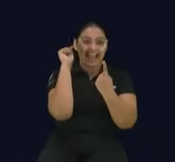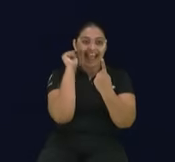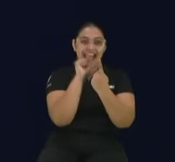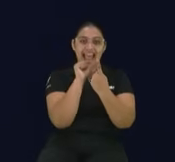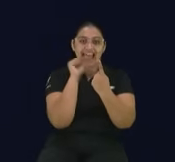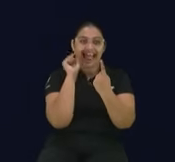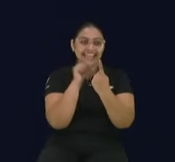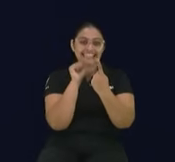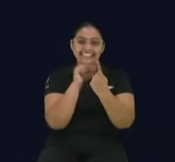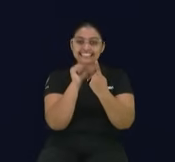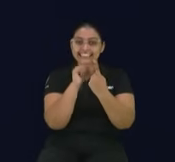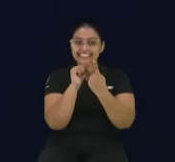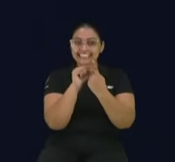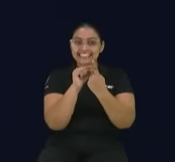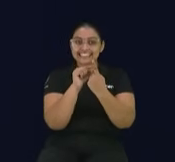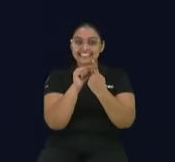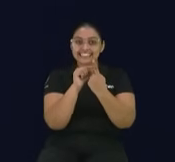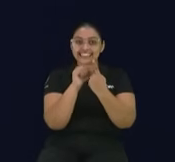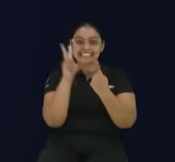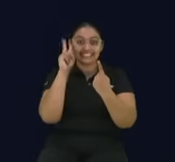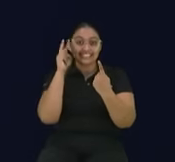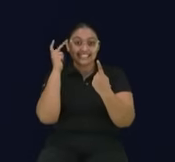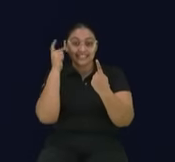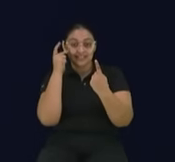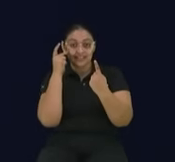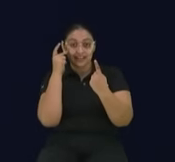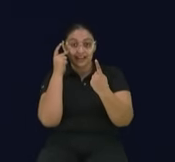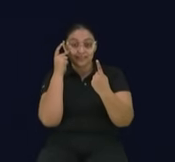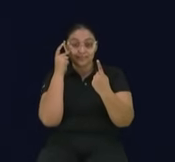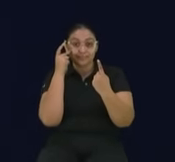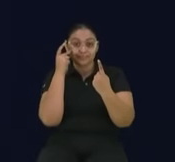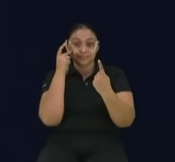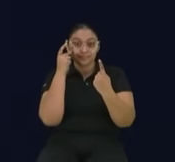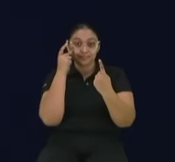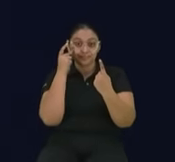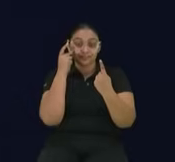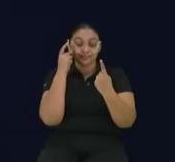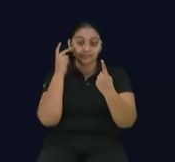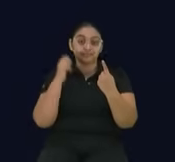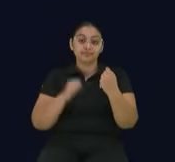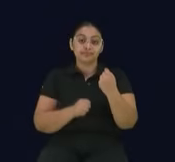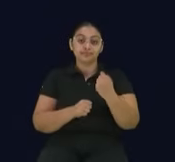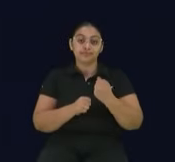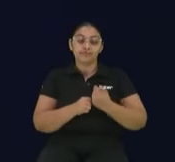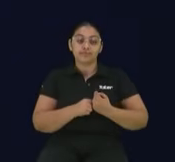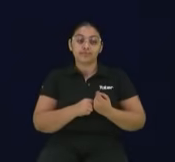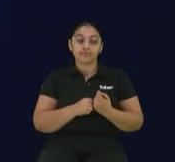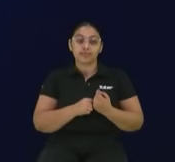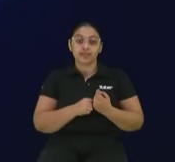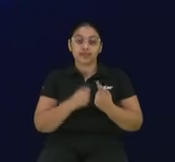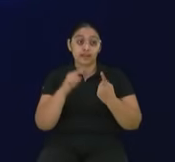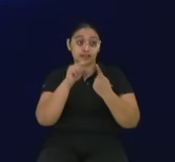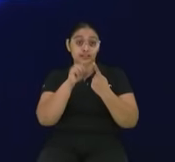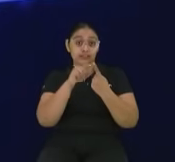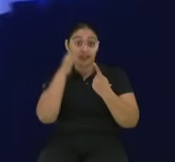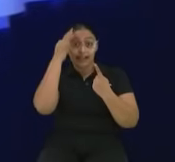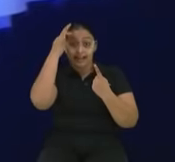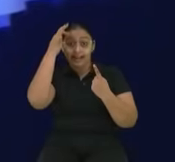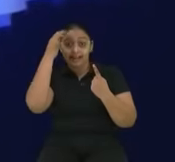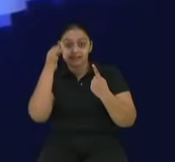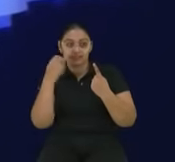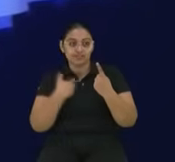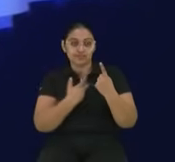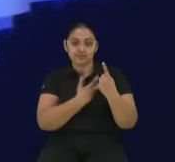de la oración el salmista en el capítulo 84 el día de hoy nos dice cosas maravillosas como